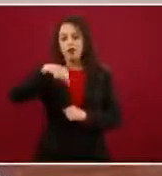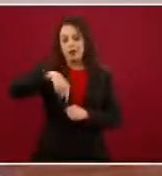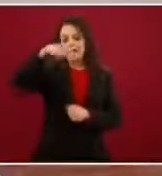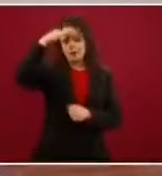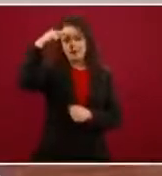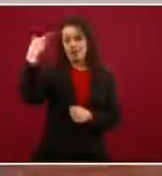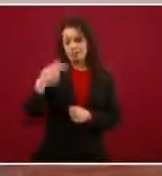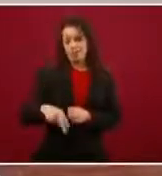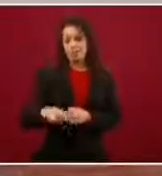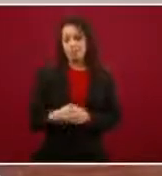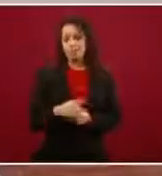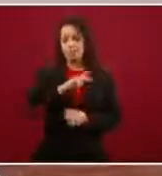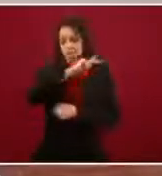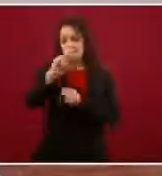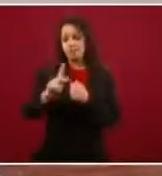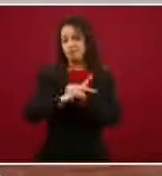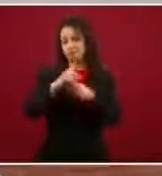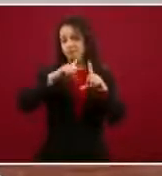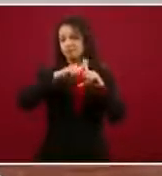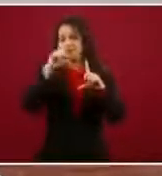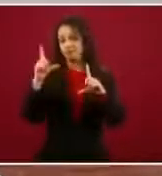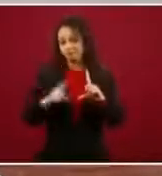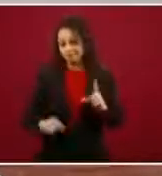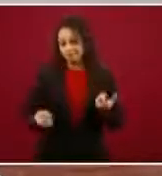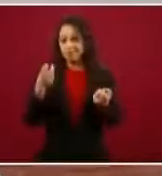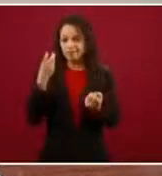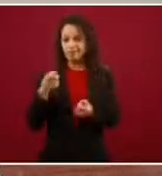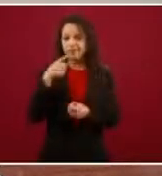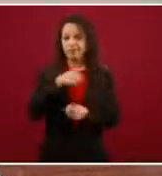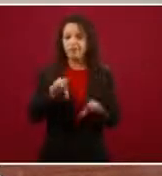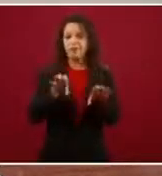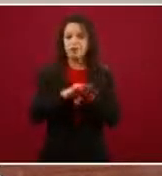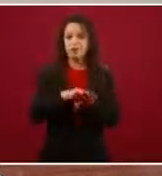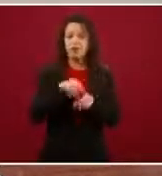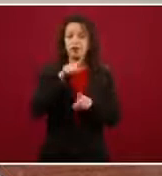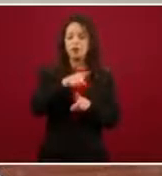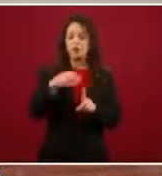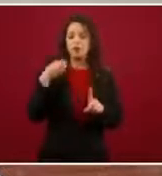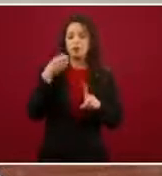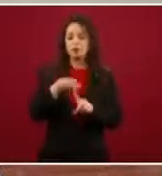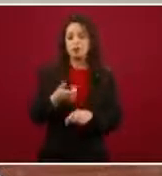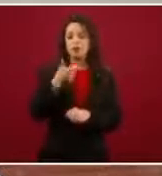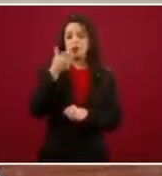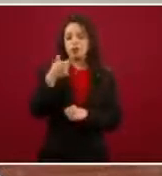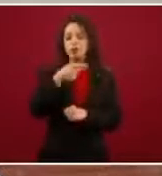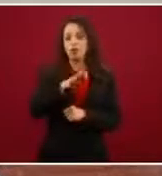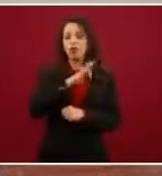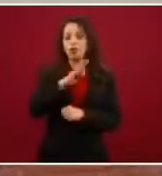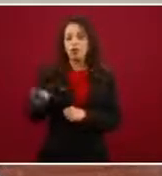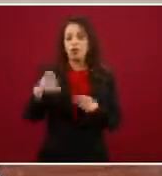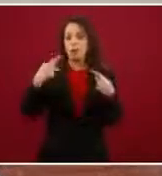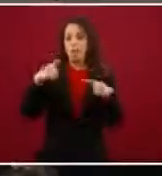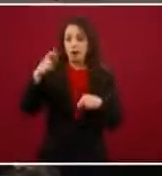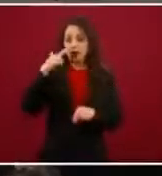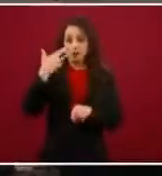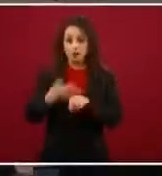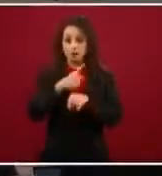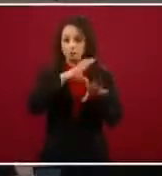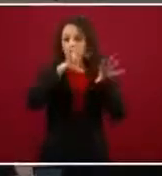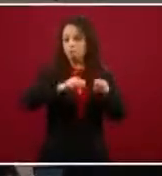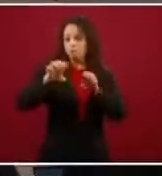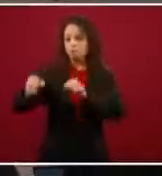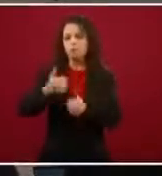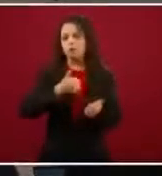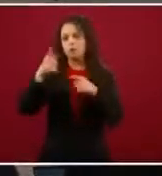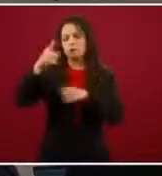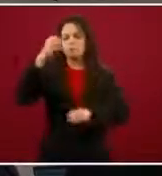la utilización de la inteligencia financiera para generar casos y poder llevar a los responsables ante los tribunales. Estamos convencidos de que